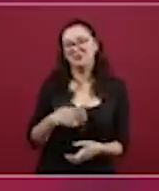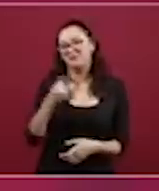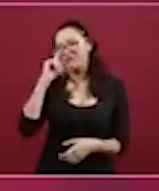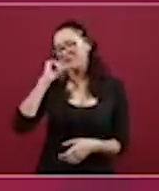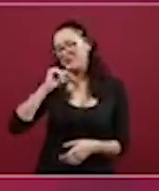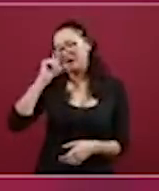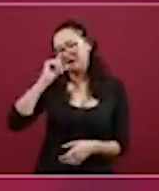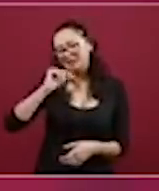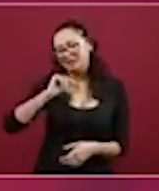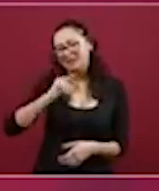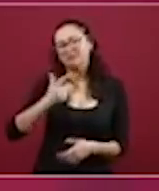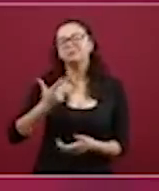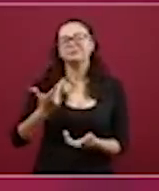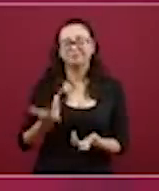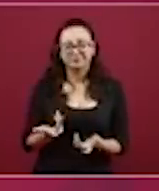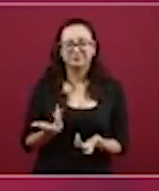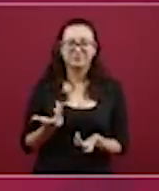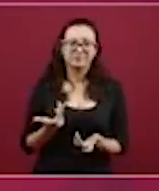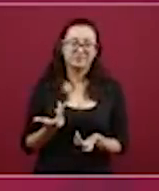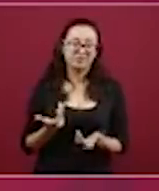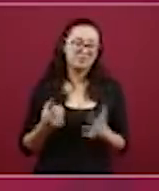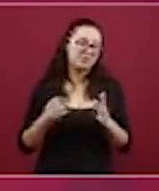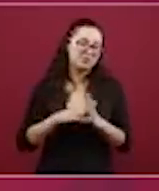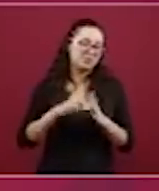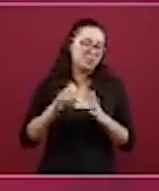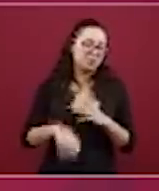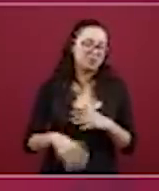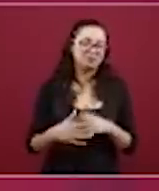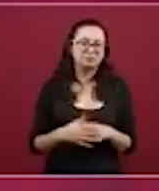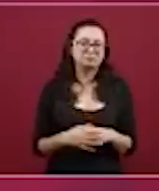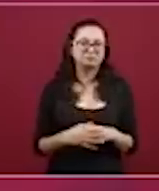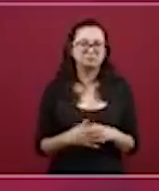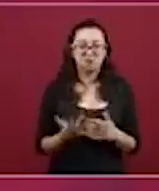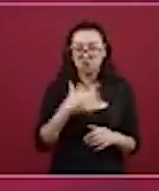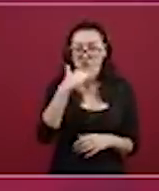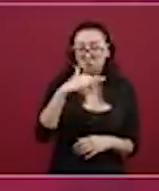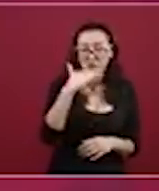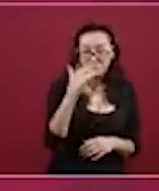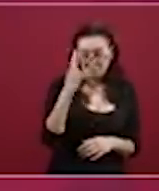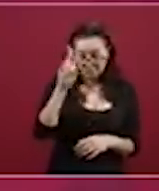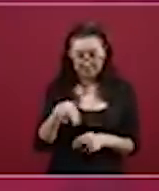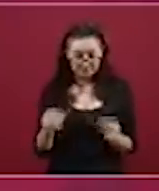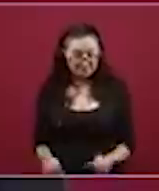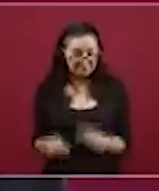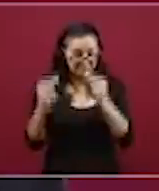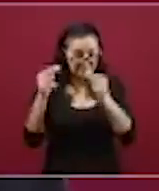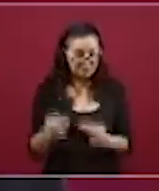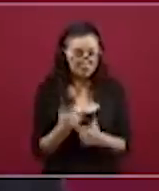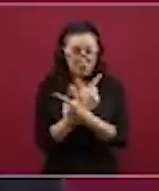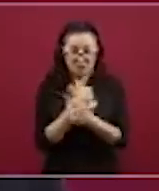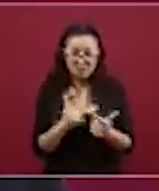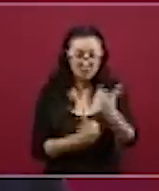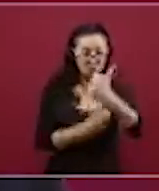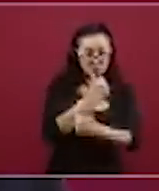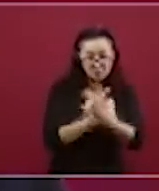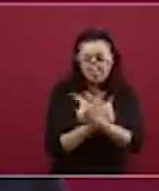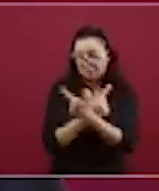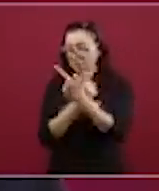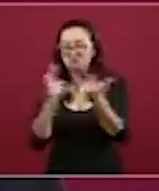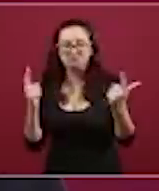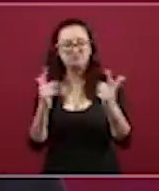no hay, cuando existe corrupción, libre mercado, no hay competencia,